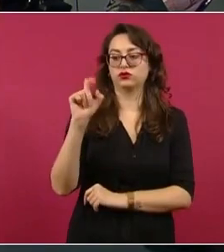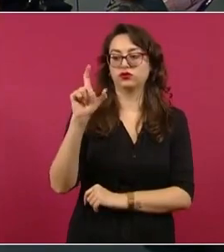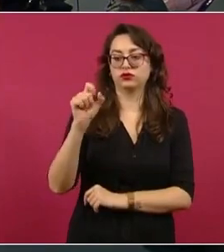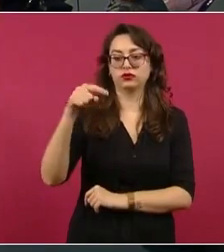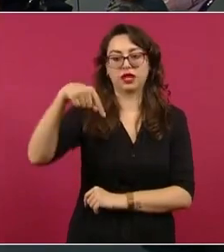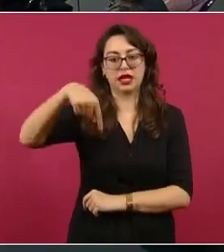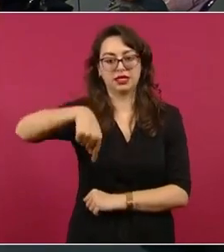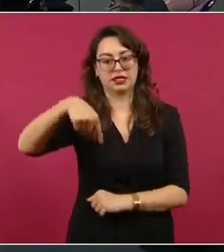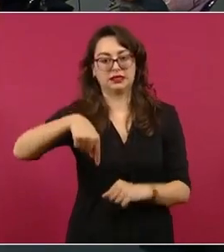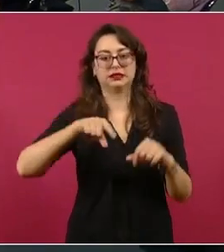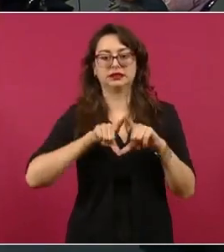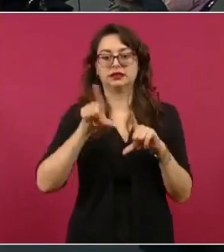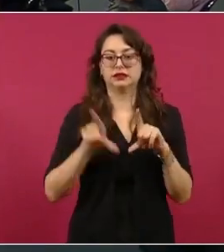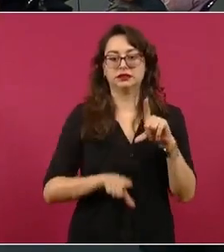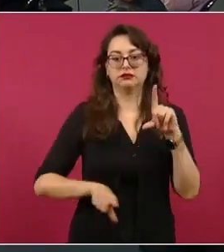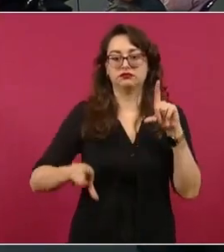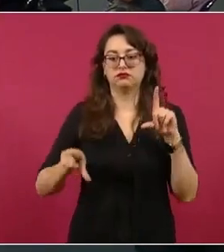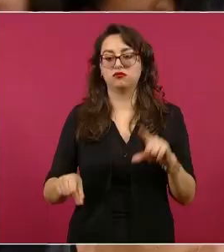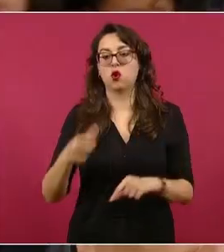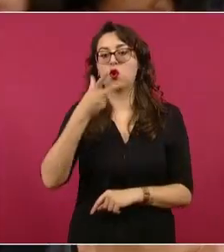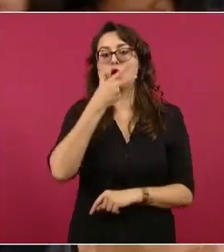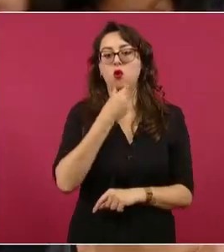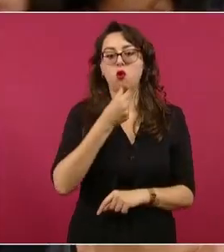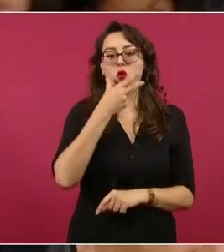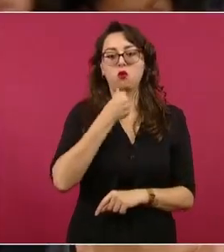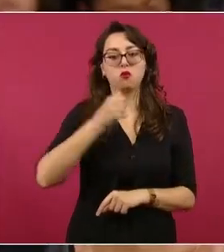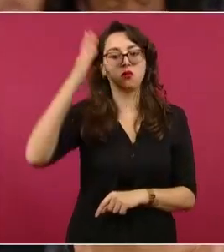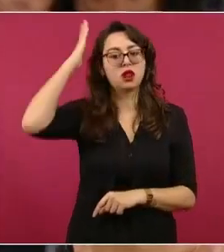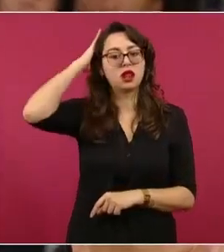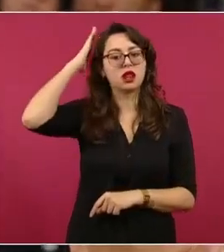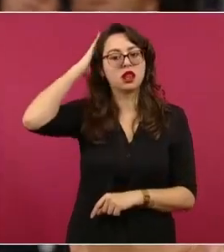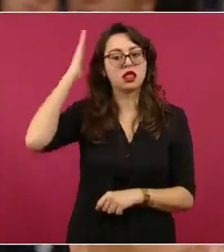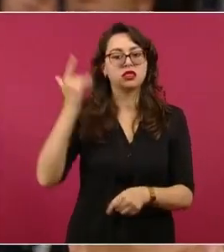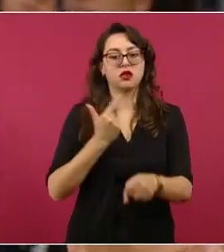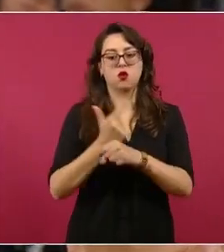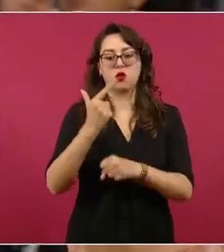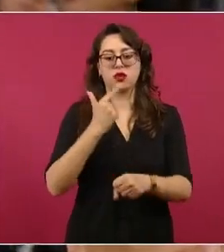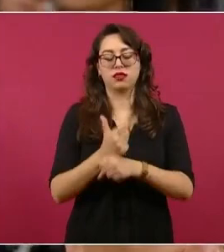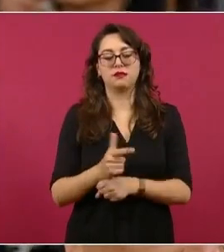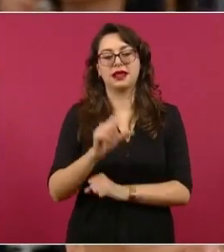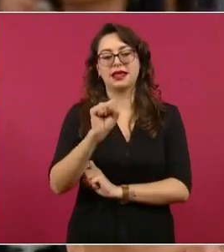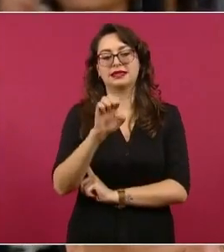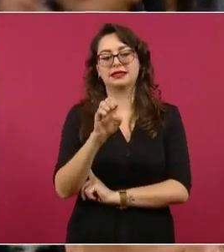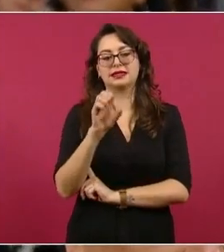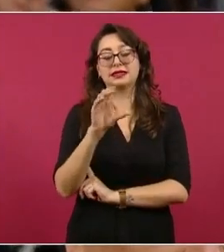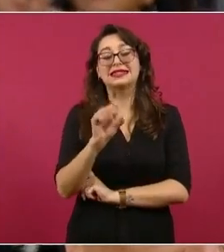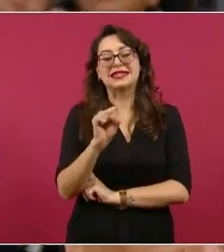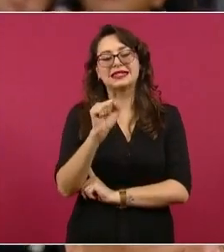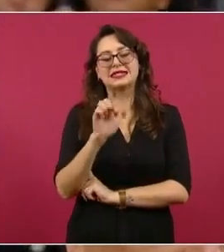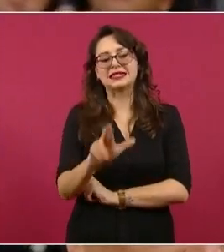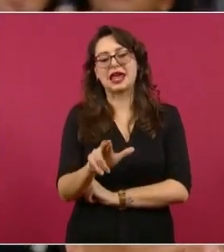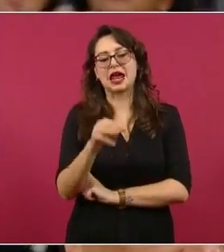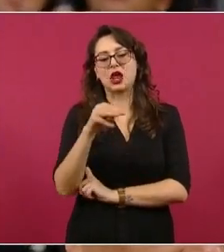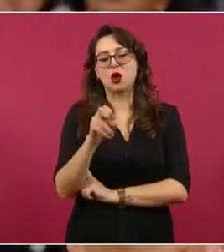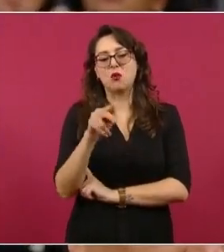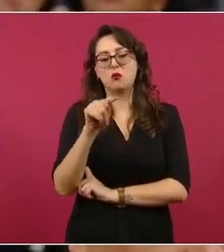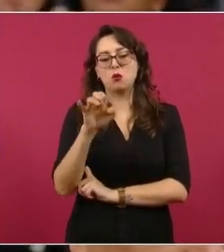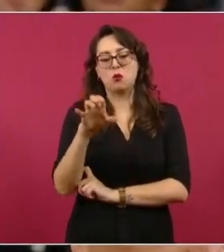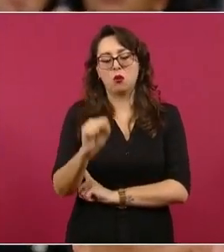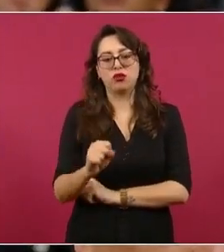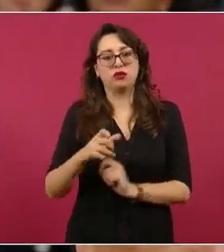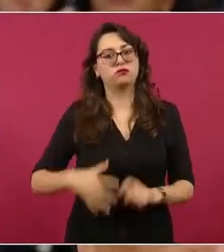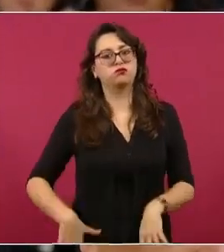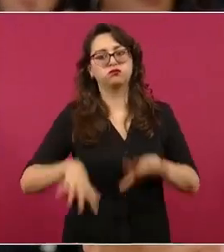nuestro país al líder histórico de la guerrilla de Guatemala, César Montes. Él tiene nacionalidad